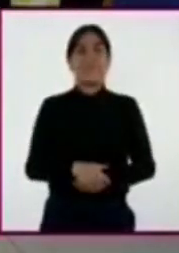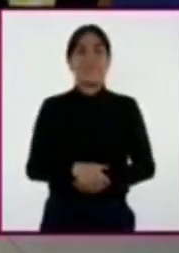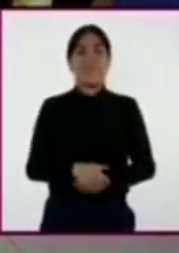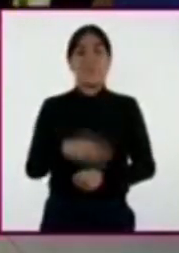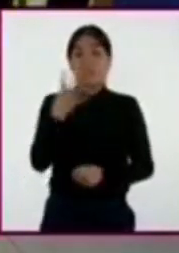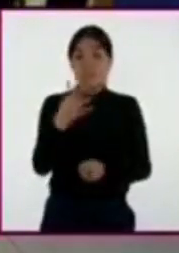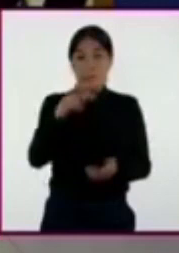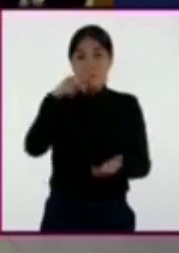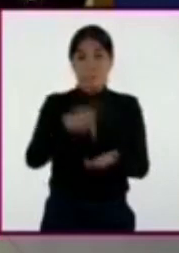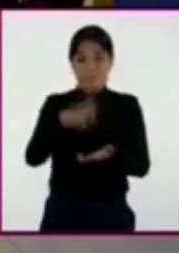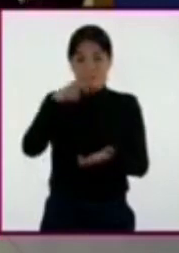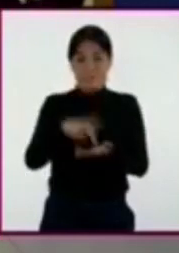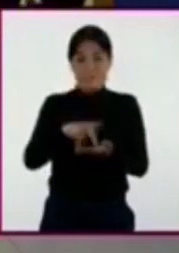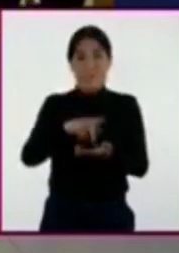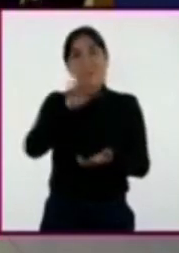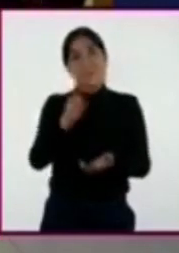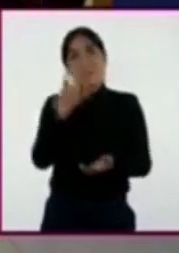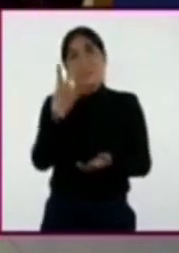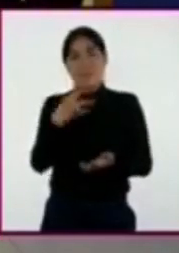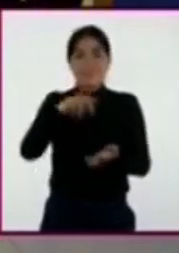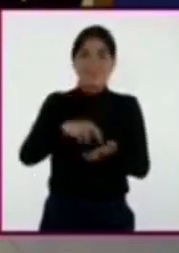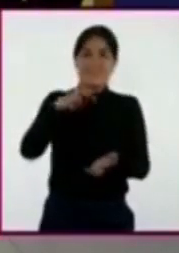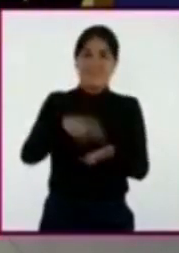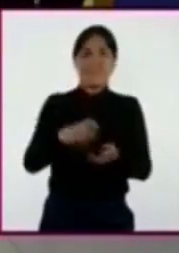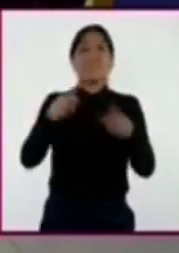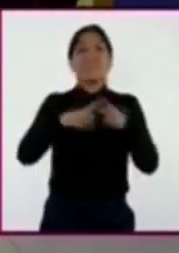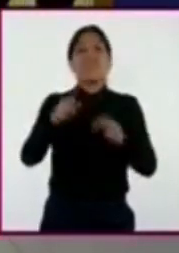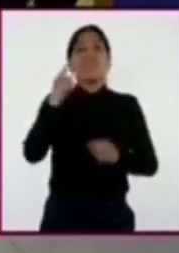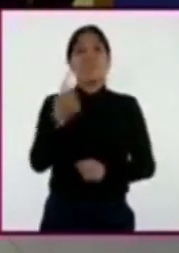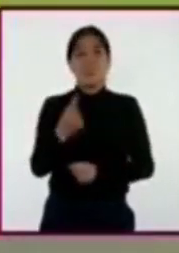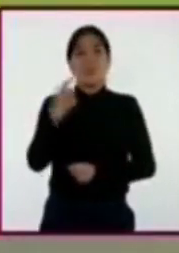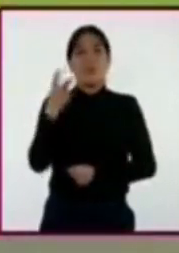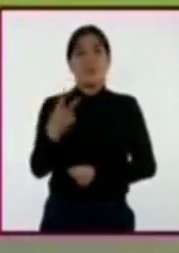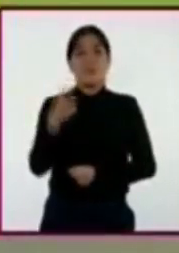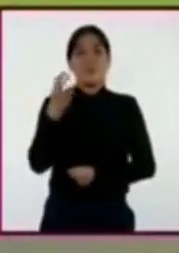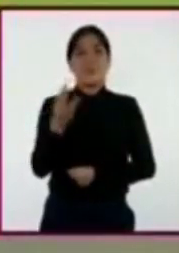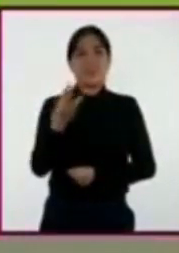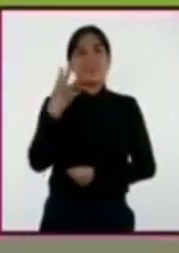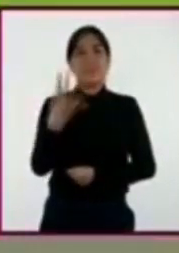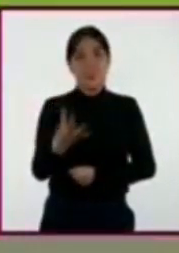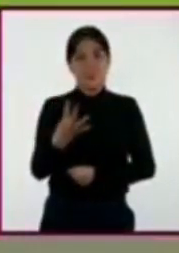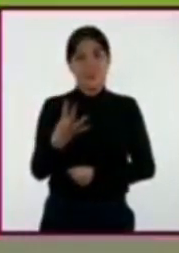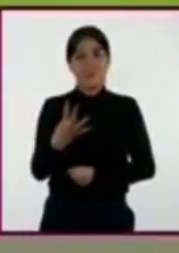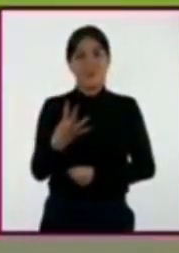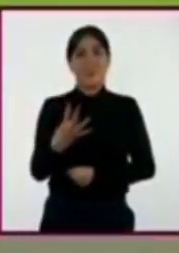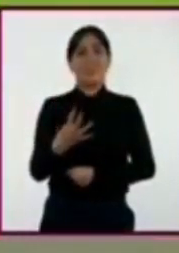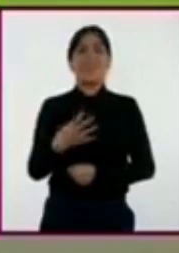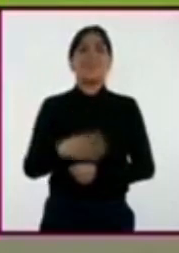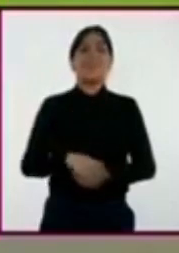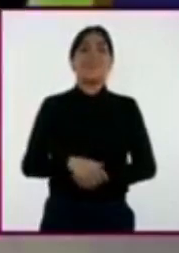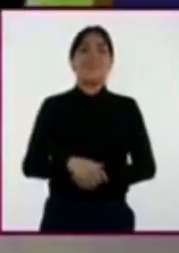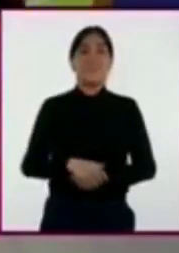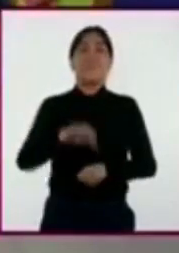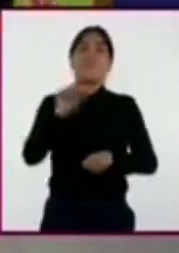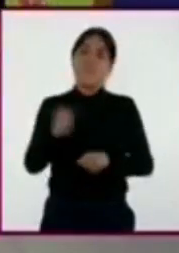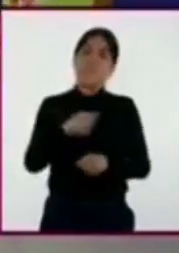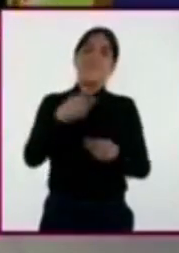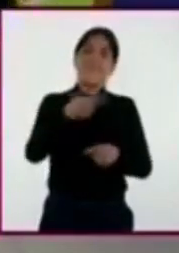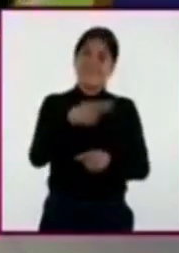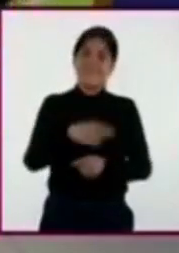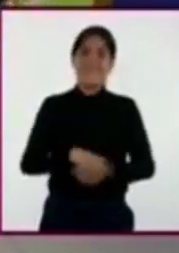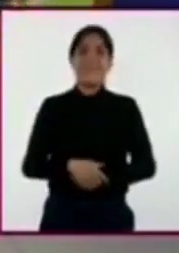4 saltos con una y 4 con la otra. Comenzamos y 1, 2, 3, 4. Con la otra